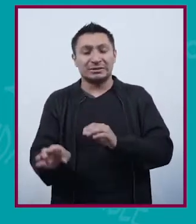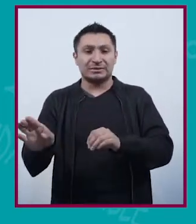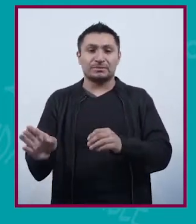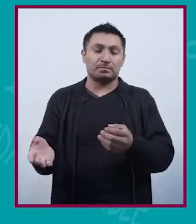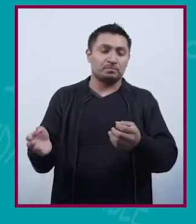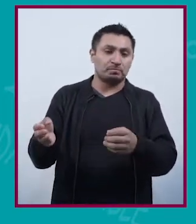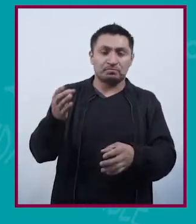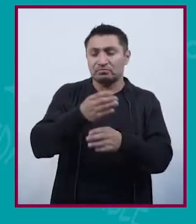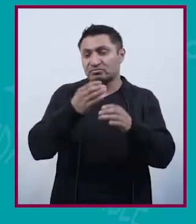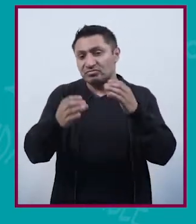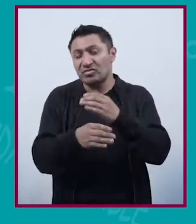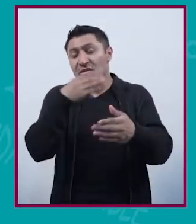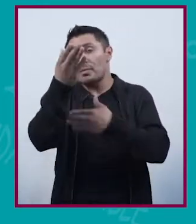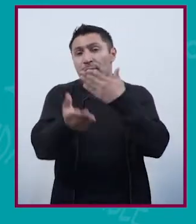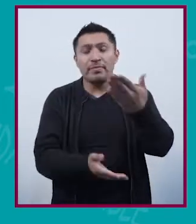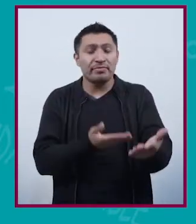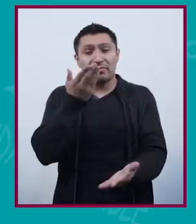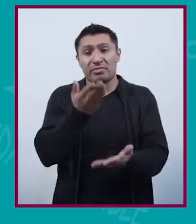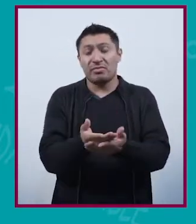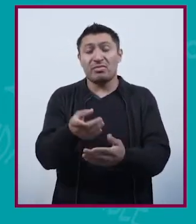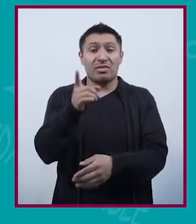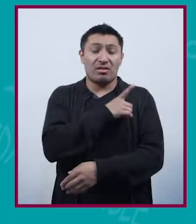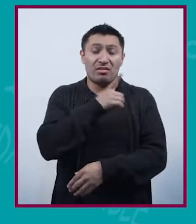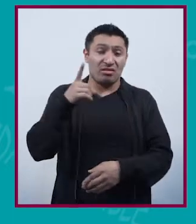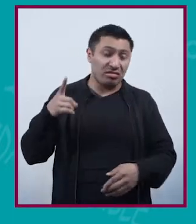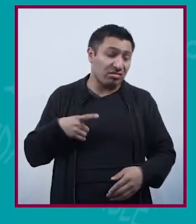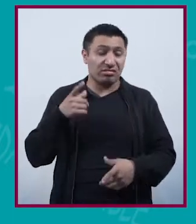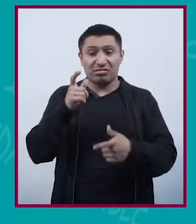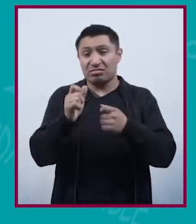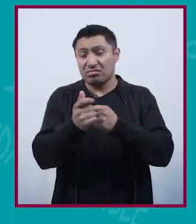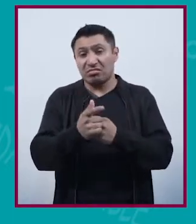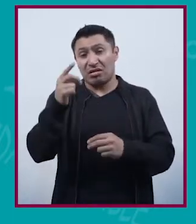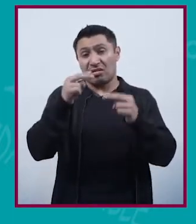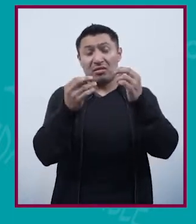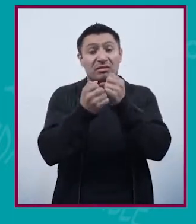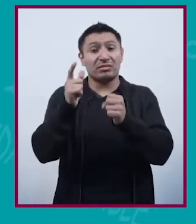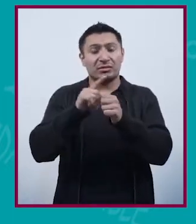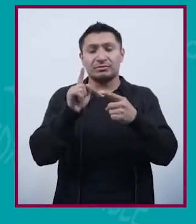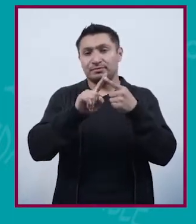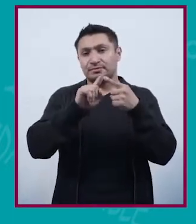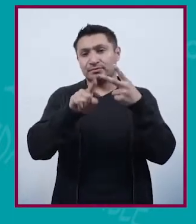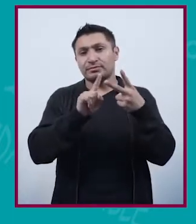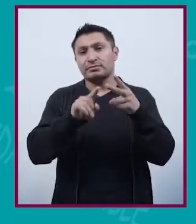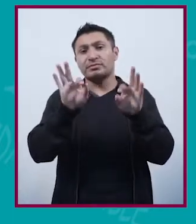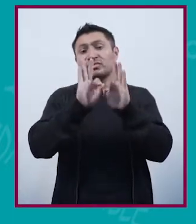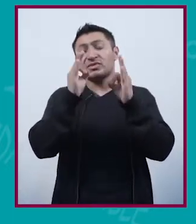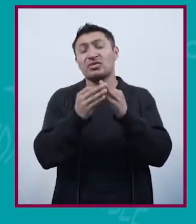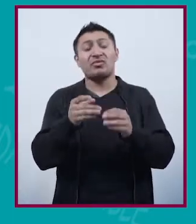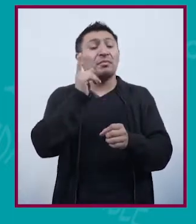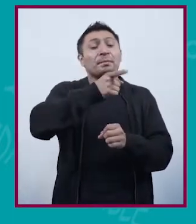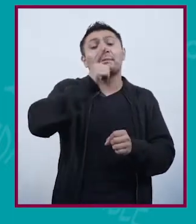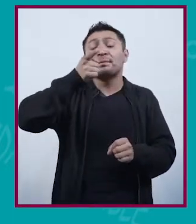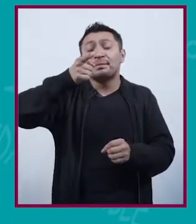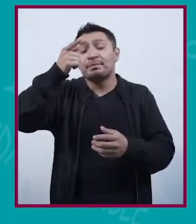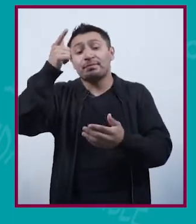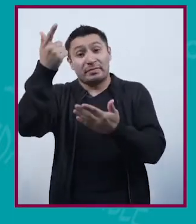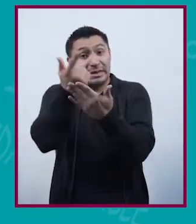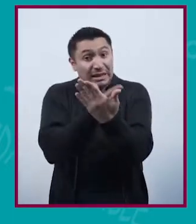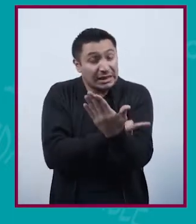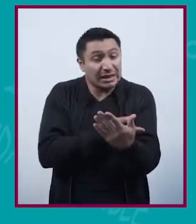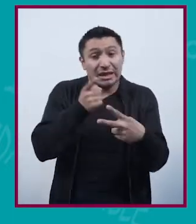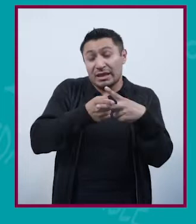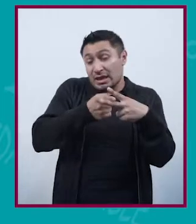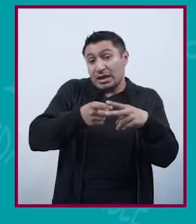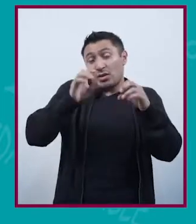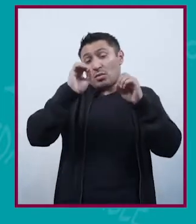ser bienes, servicios, deudas y hasta estatus social. 2. Actuar como unidad de medida o de cuenta, es